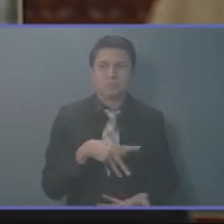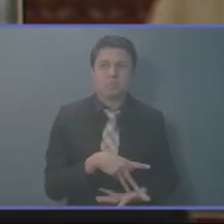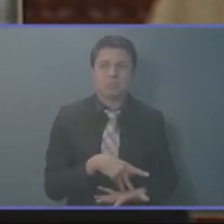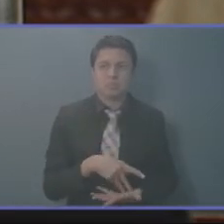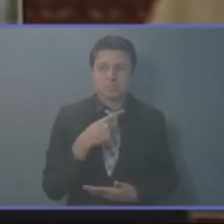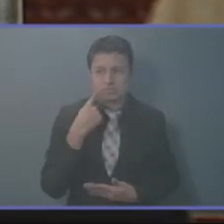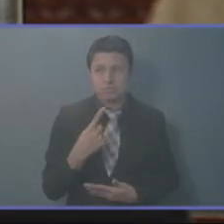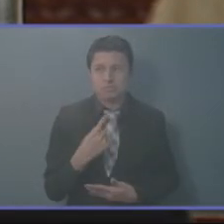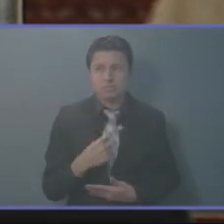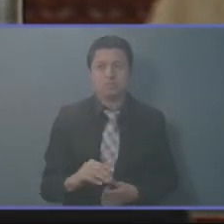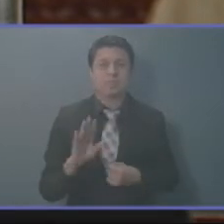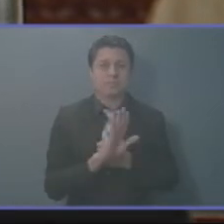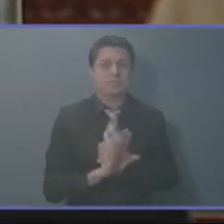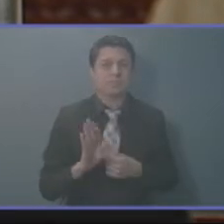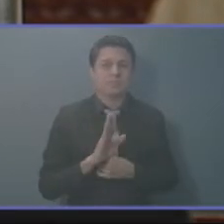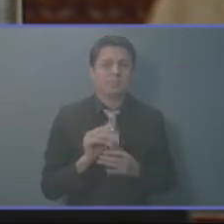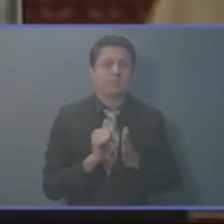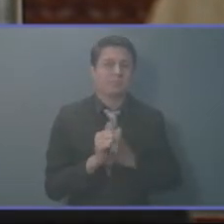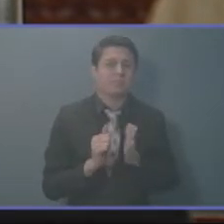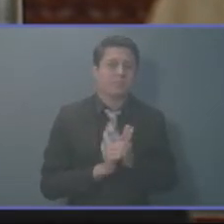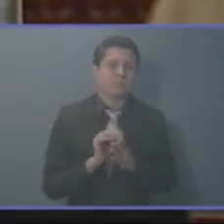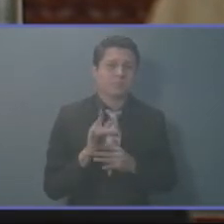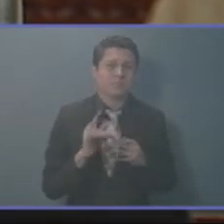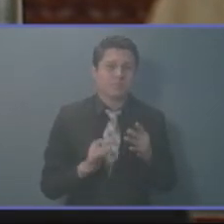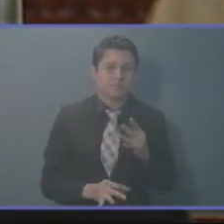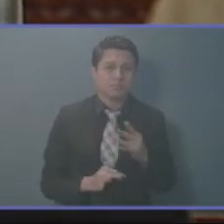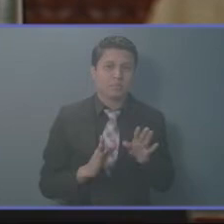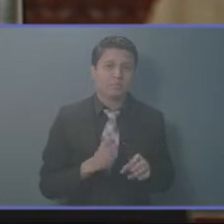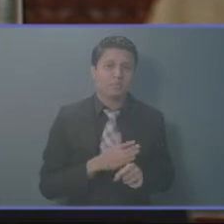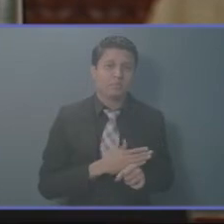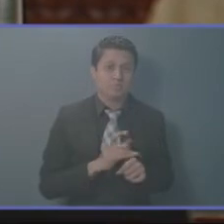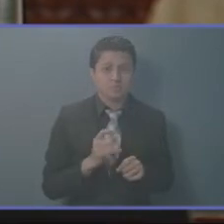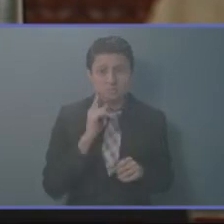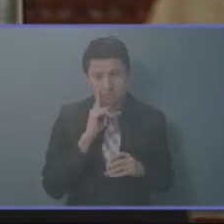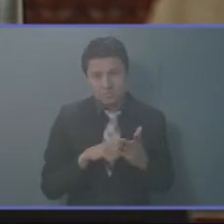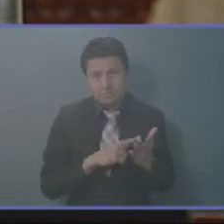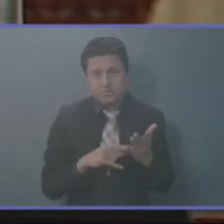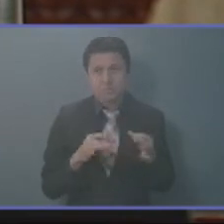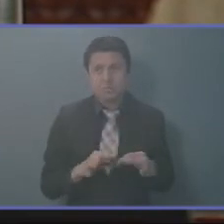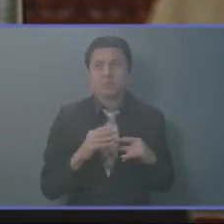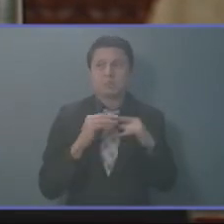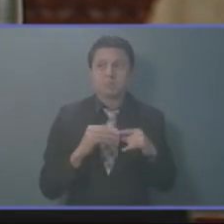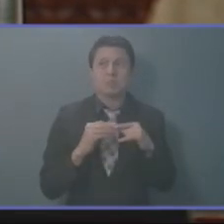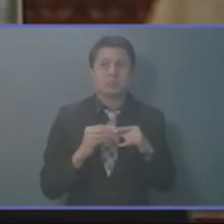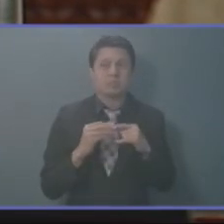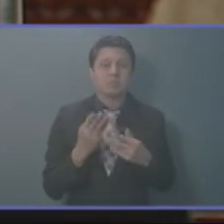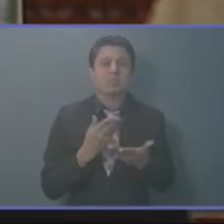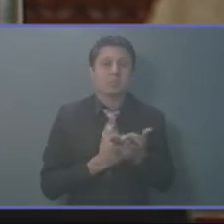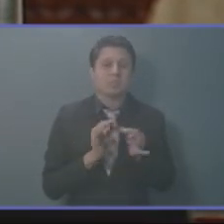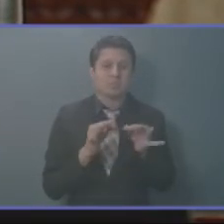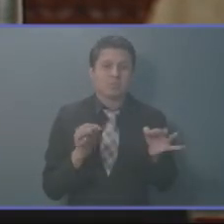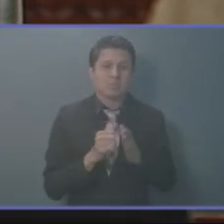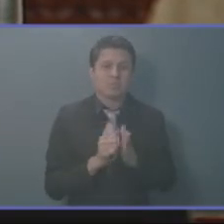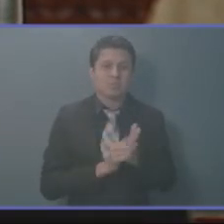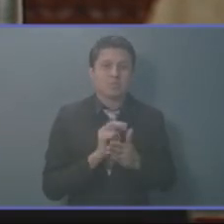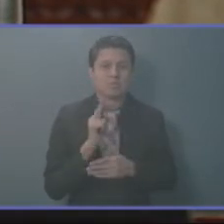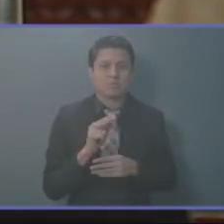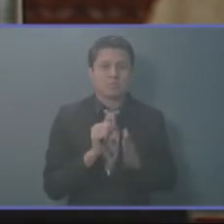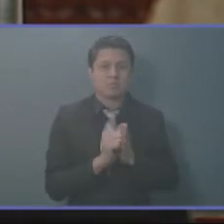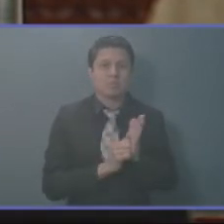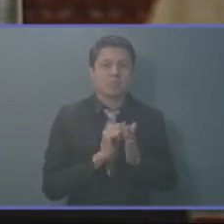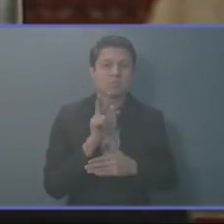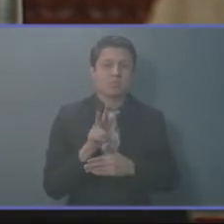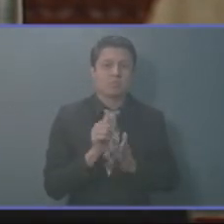proteger al artículo 65 de nuestra Carta Magna. Lo anterior se advierte de manera especial por la redacción de los artículos 2, 3 y